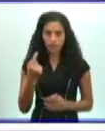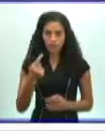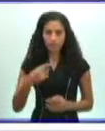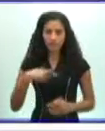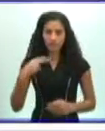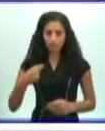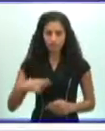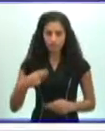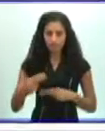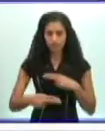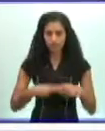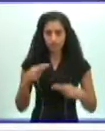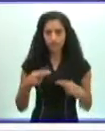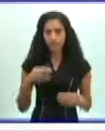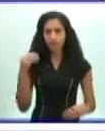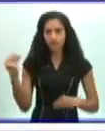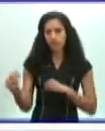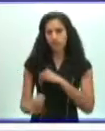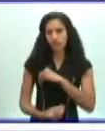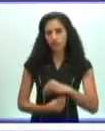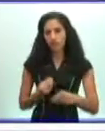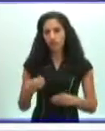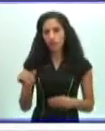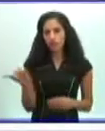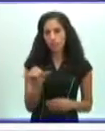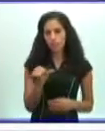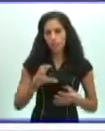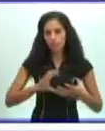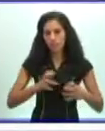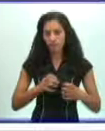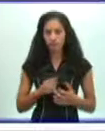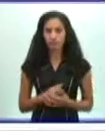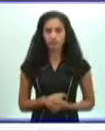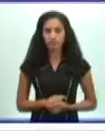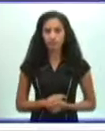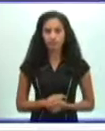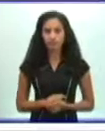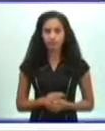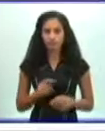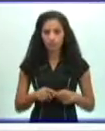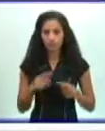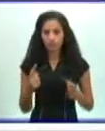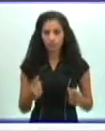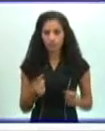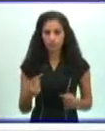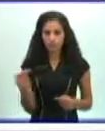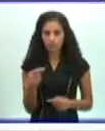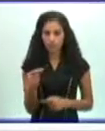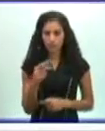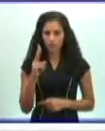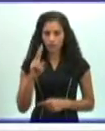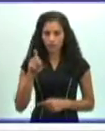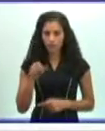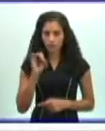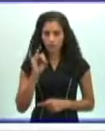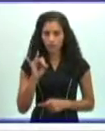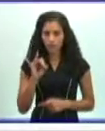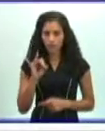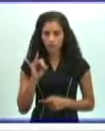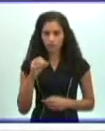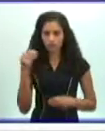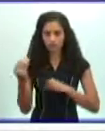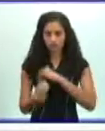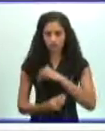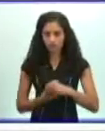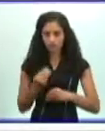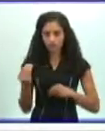hacer es llevarlo a una misma forma de representación. Por eso, menos 2,7 lo he